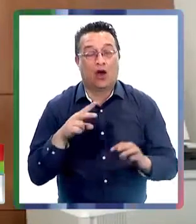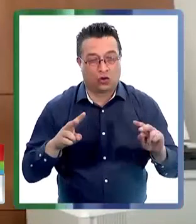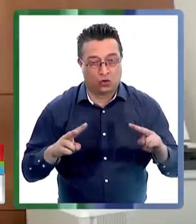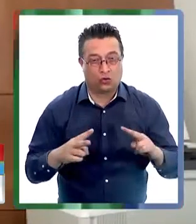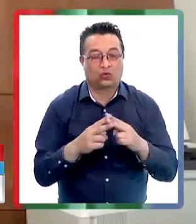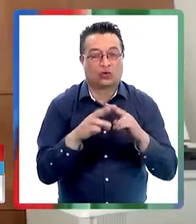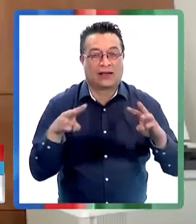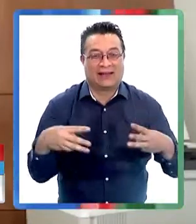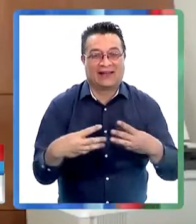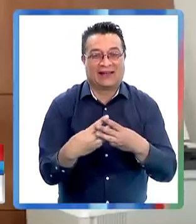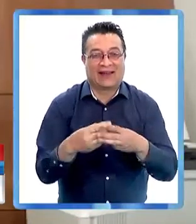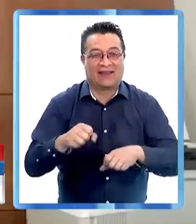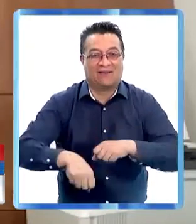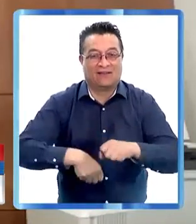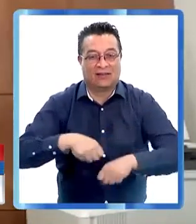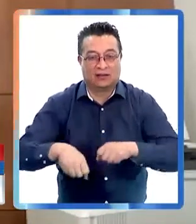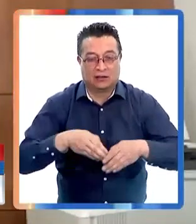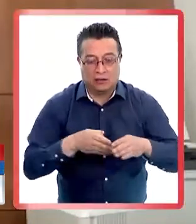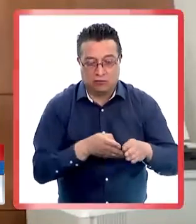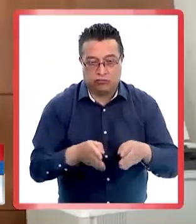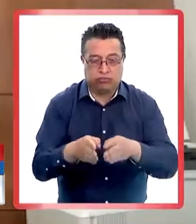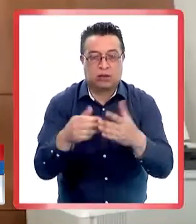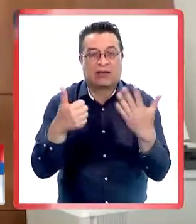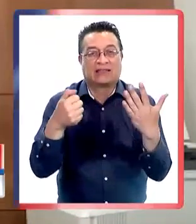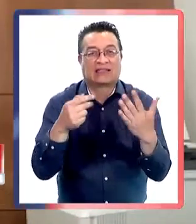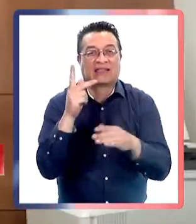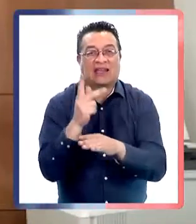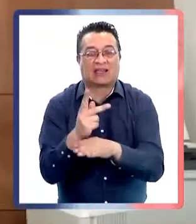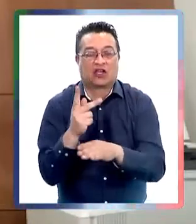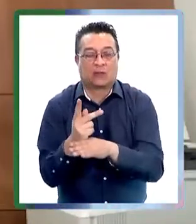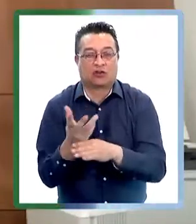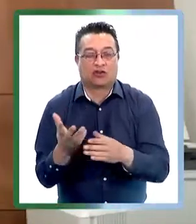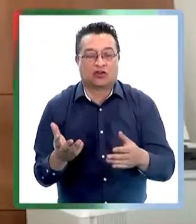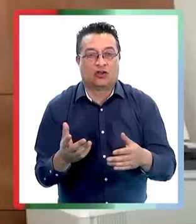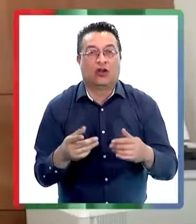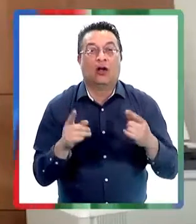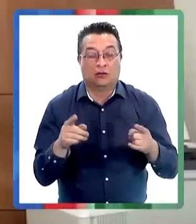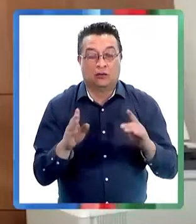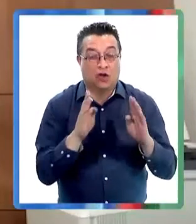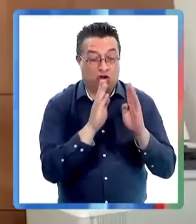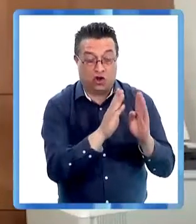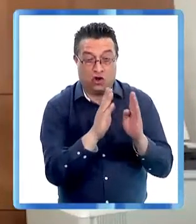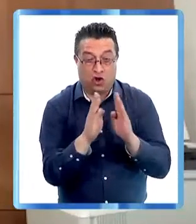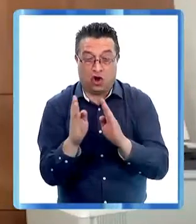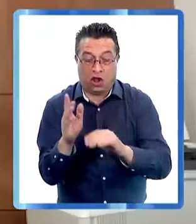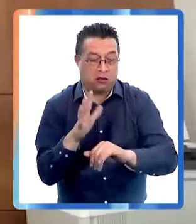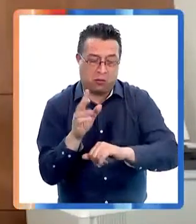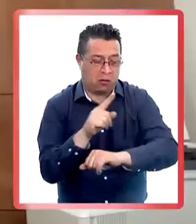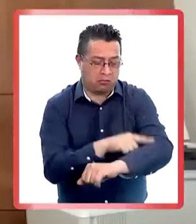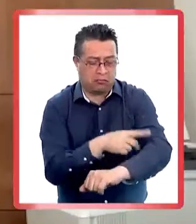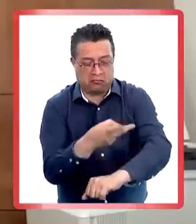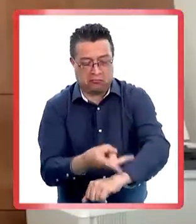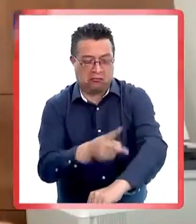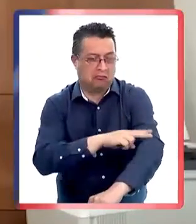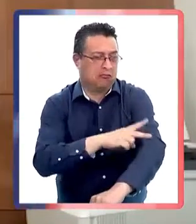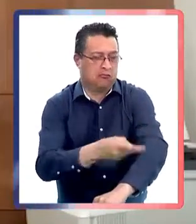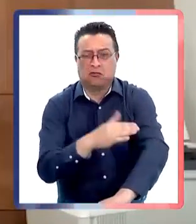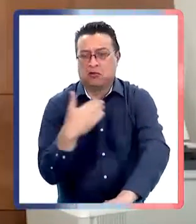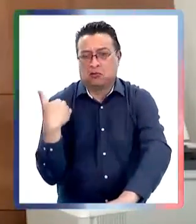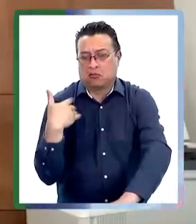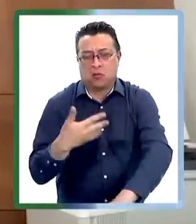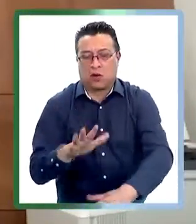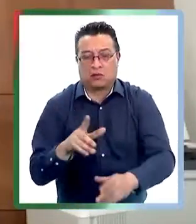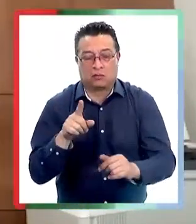va a construir una red de ciclovías de 60 kilómetros. Voy sin orden geográfico, voy saltándome ahí para